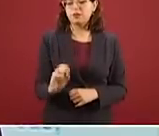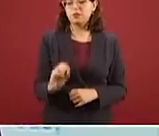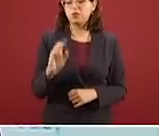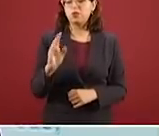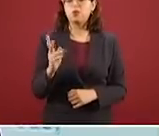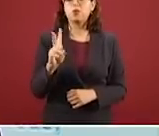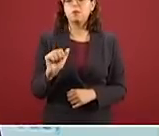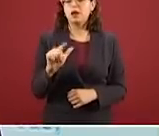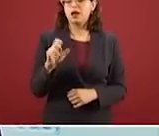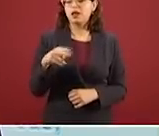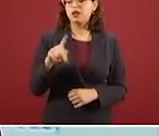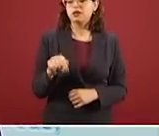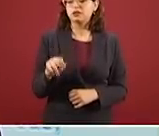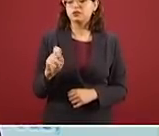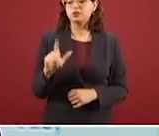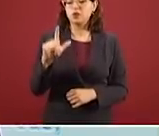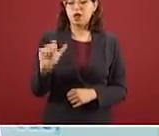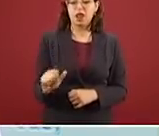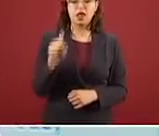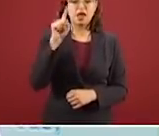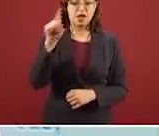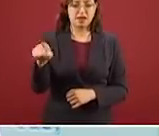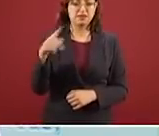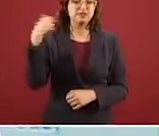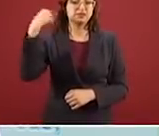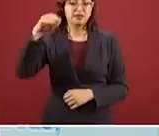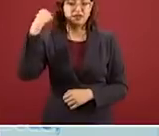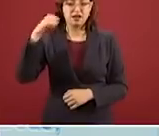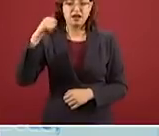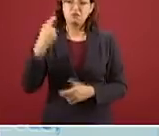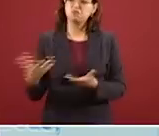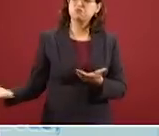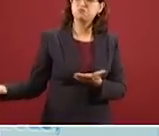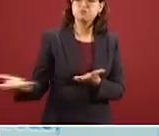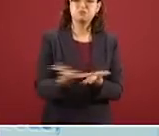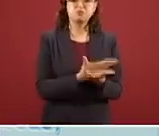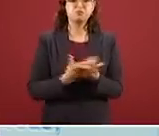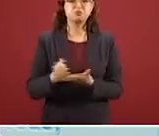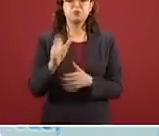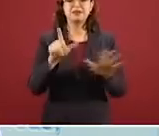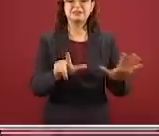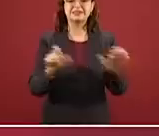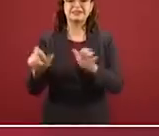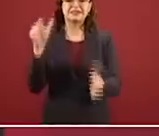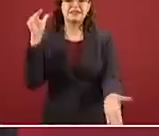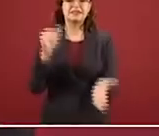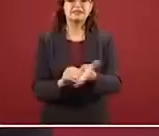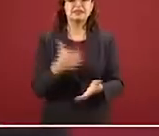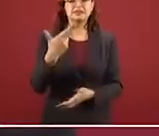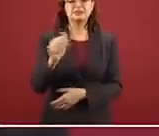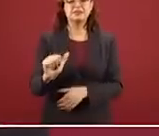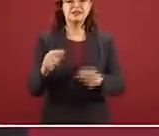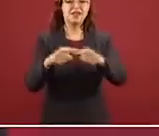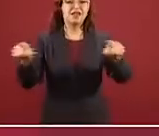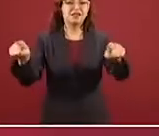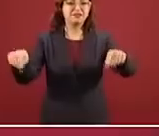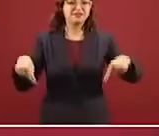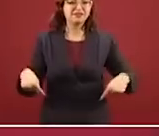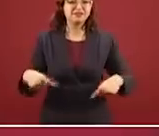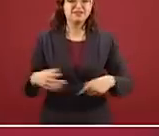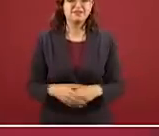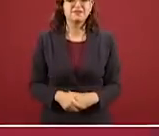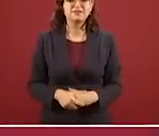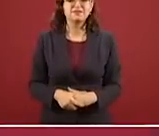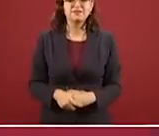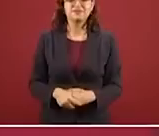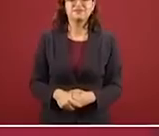tener así 700,000 hectáreas y Tabasco tiene